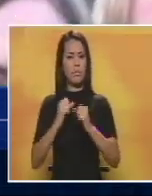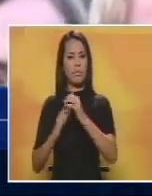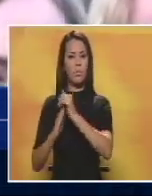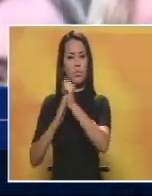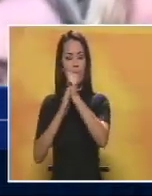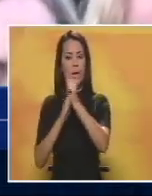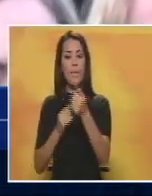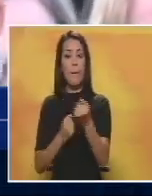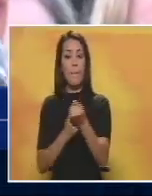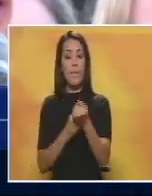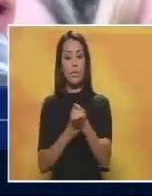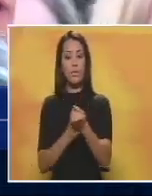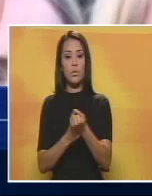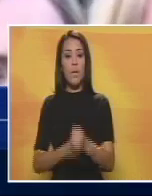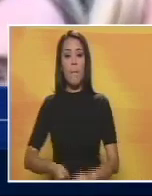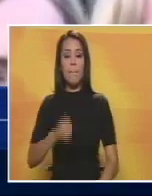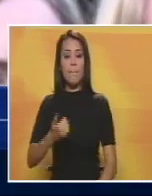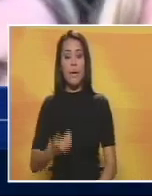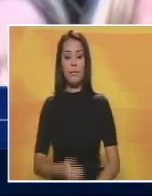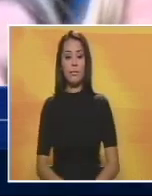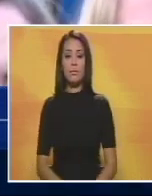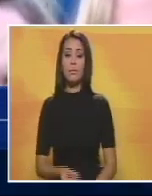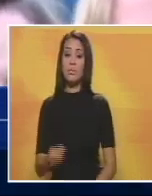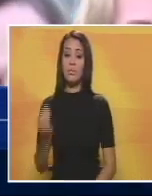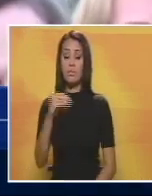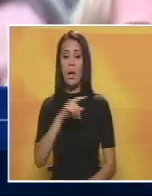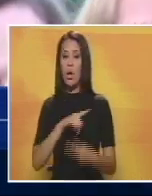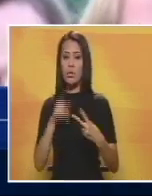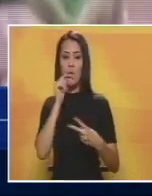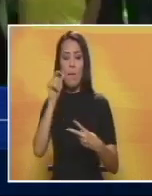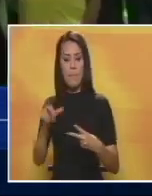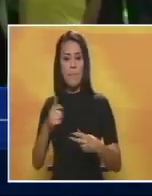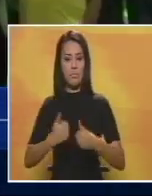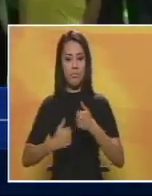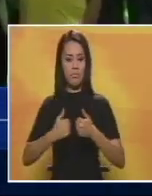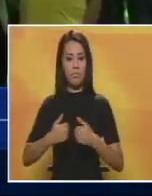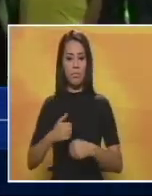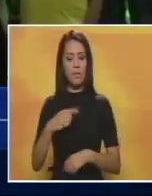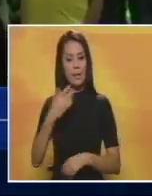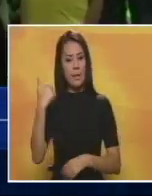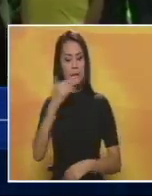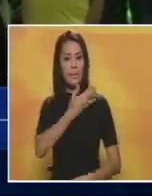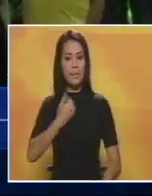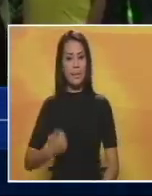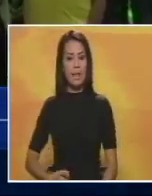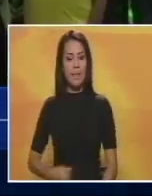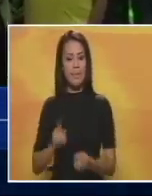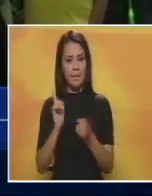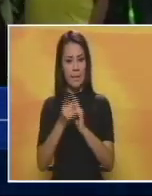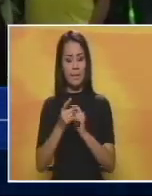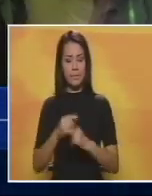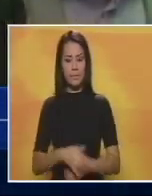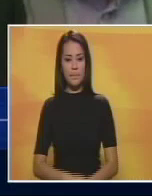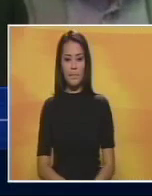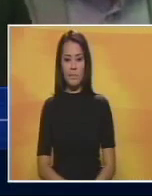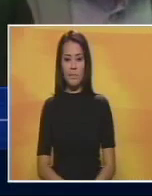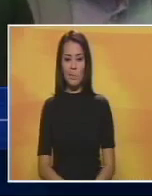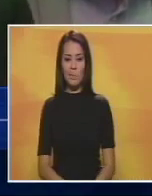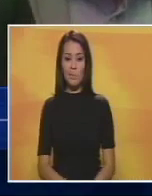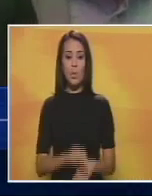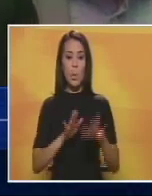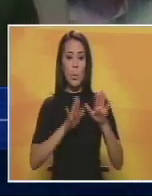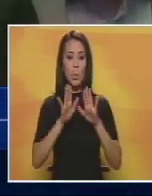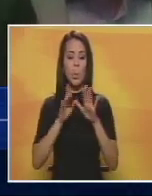la intención de voto y aumentó su distancia con Fernando Haddad, sucesor del expresidente Luis Ignacio Lula da Silva. Según un sondeo